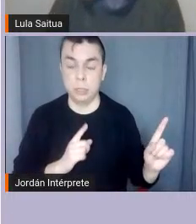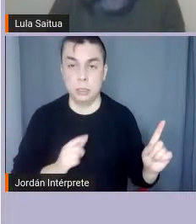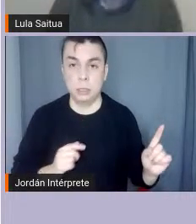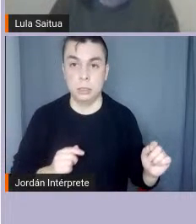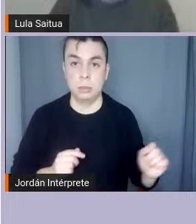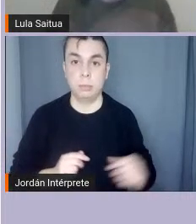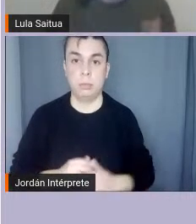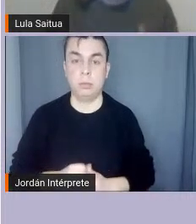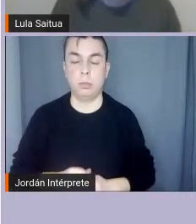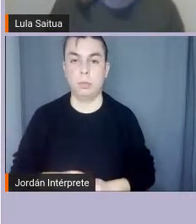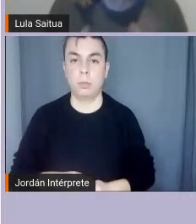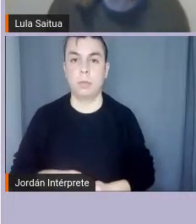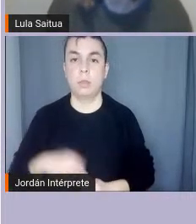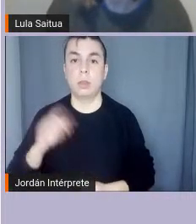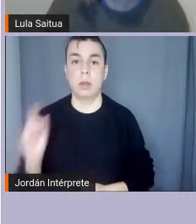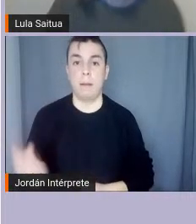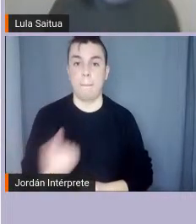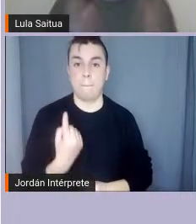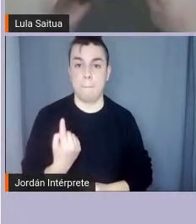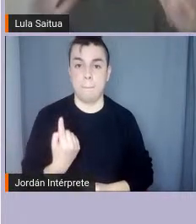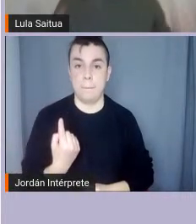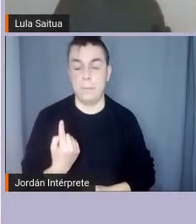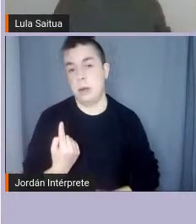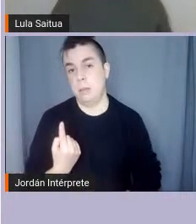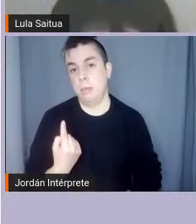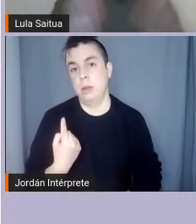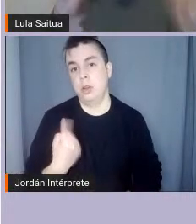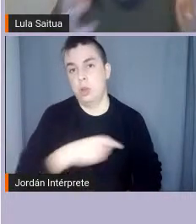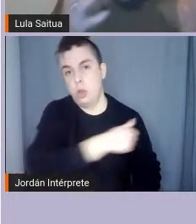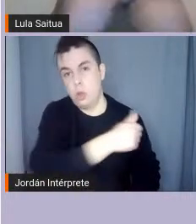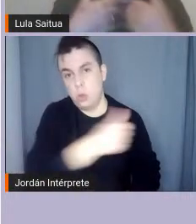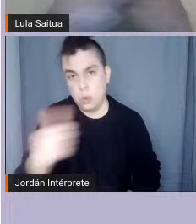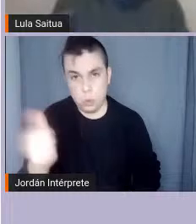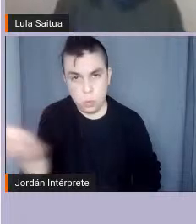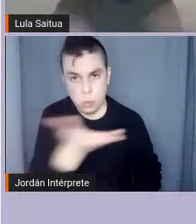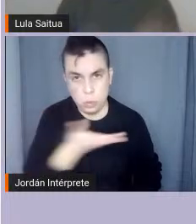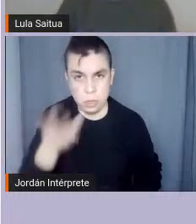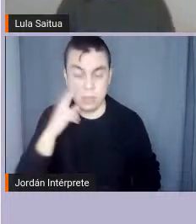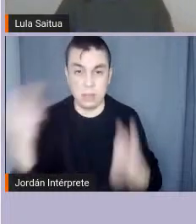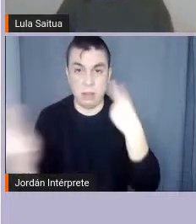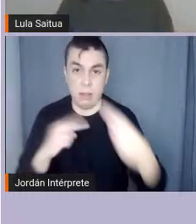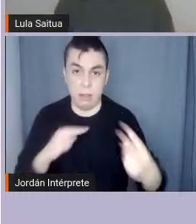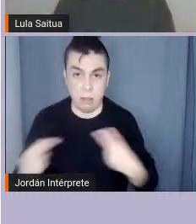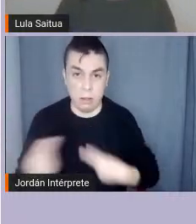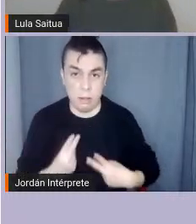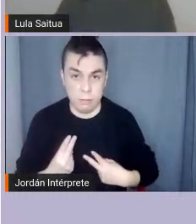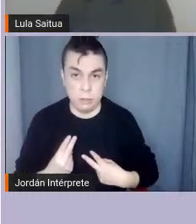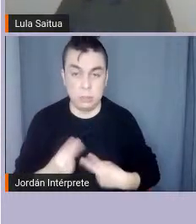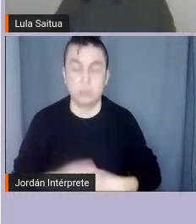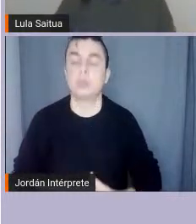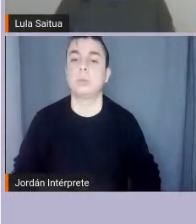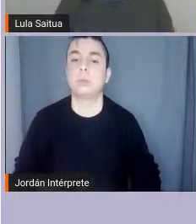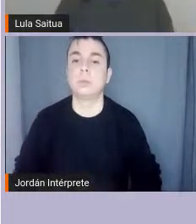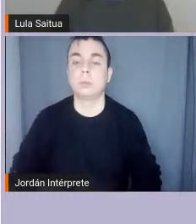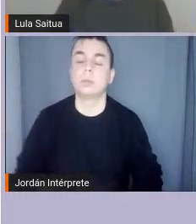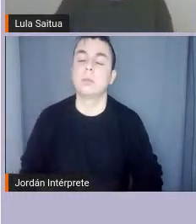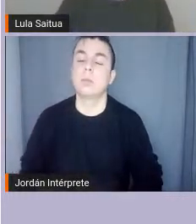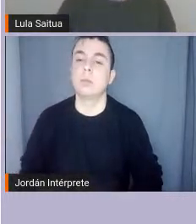Primero, como objetivo de todos los que nos están escuchando o que me están escuchando a mí hoy día,